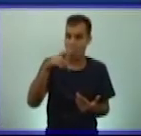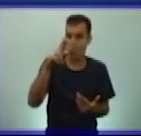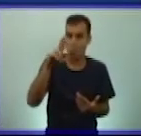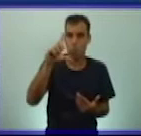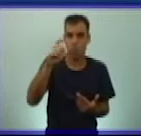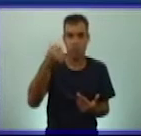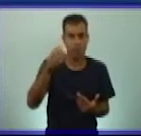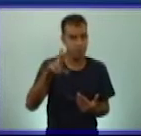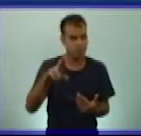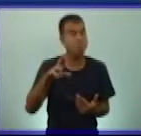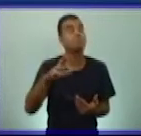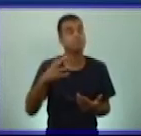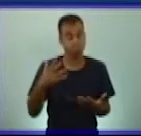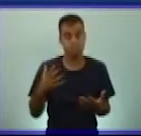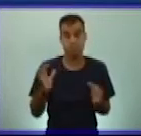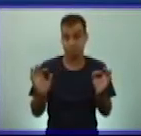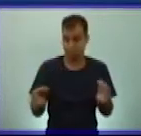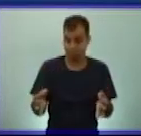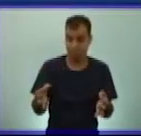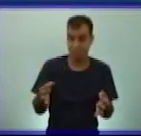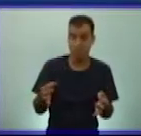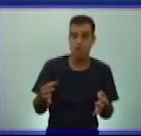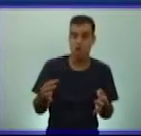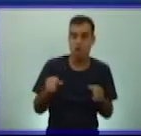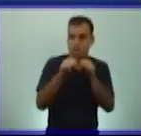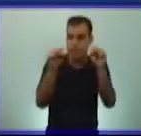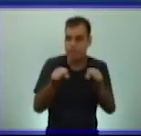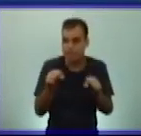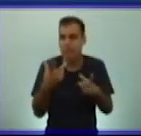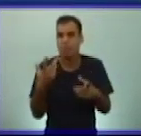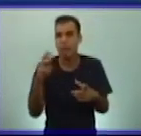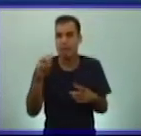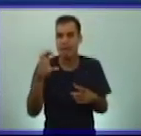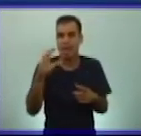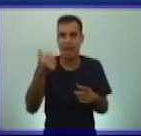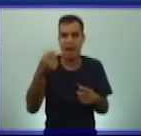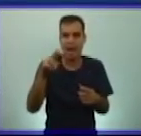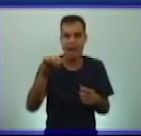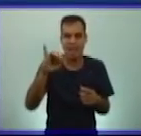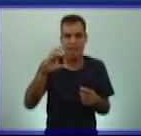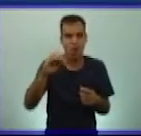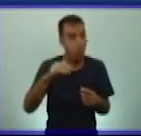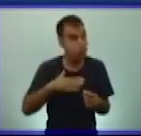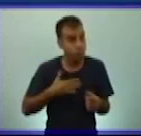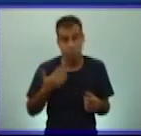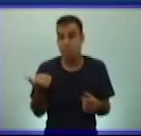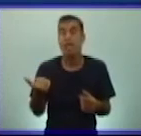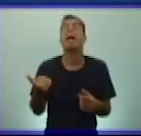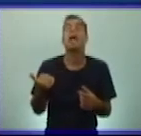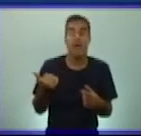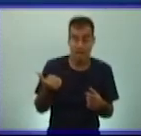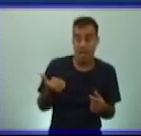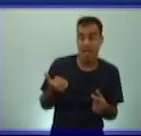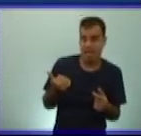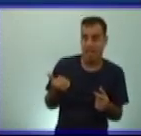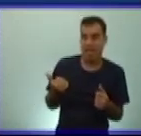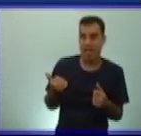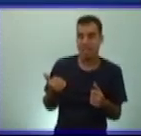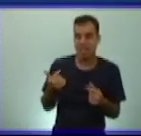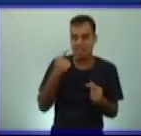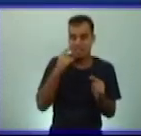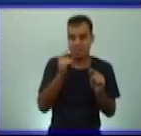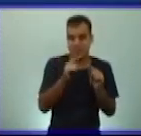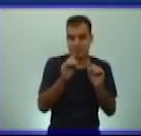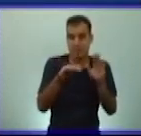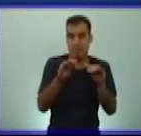de los sistemas mecánicos, la frecuencia angular, si era un sistema cuerpo-resorte, esta dependía de quién, del valor